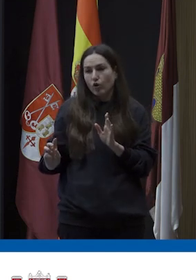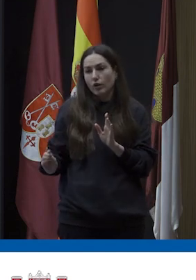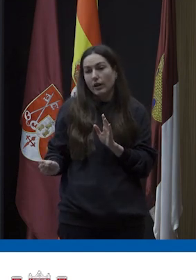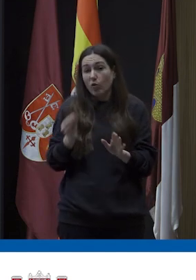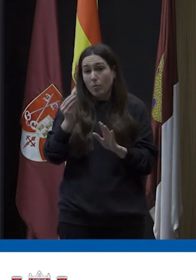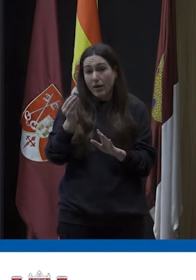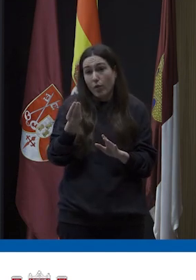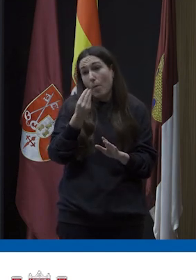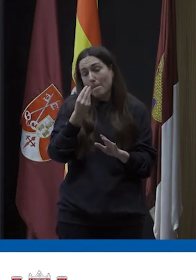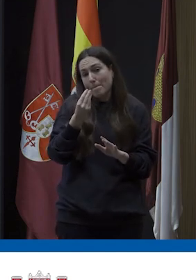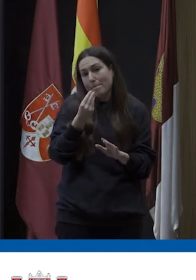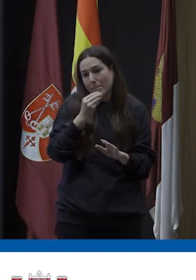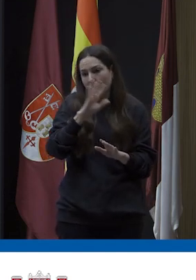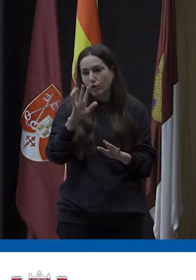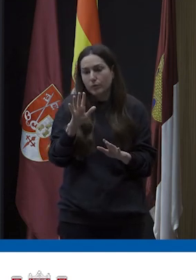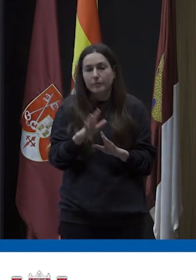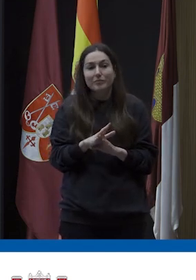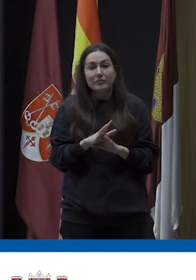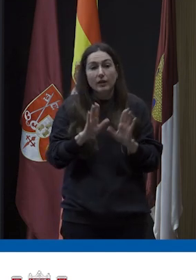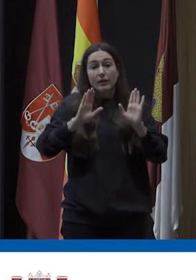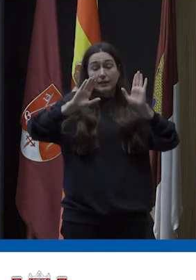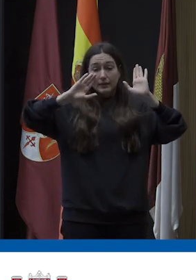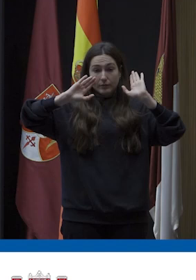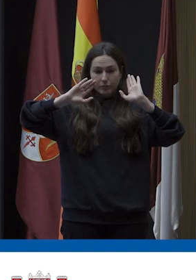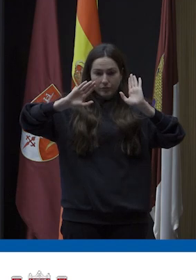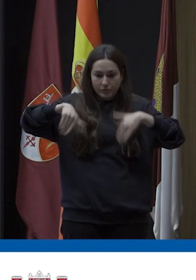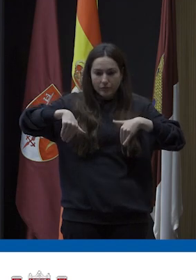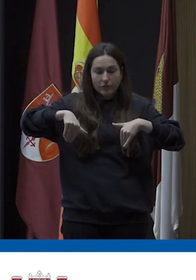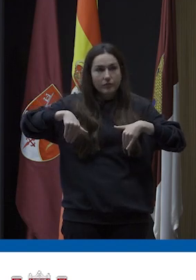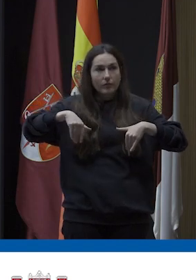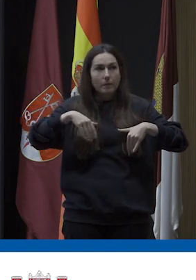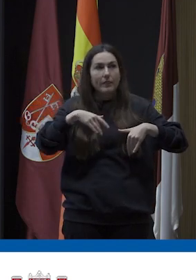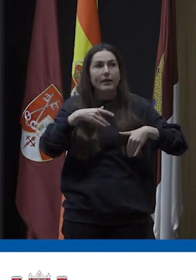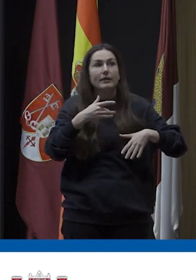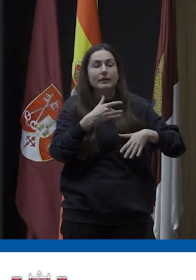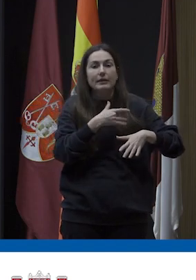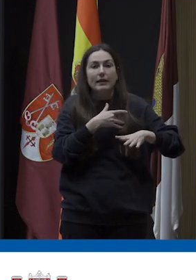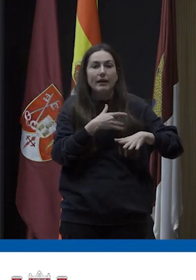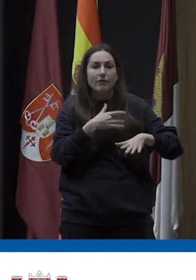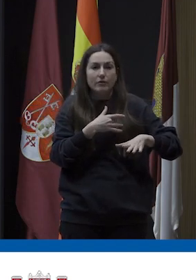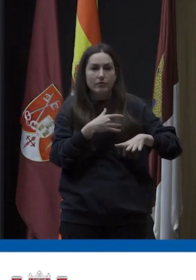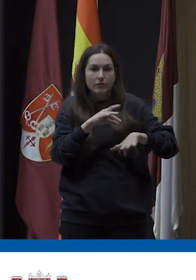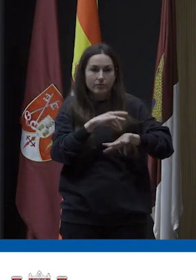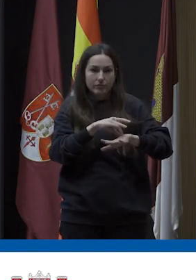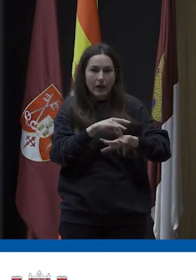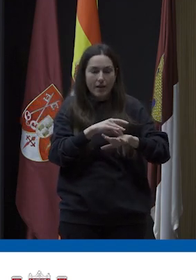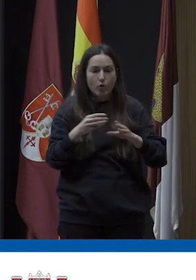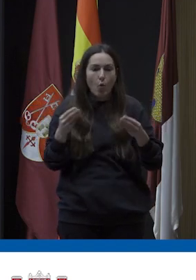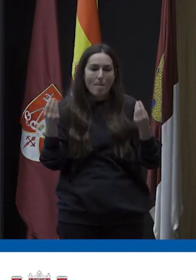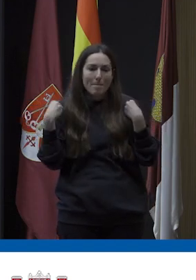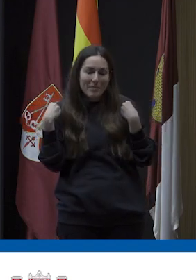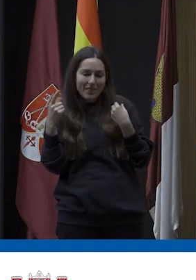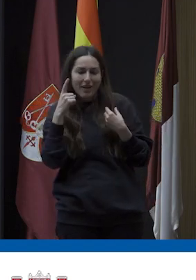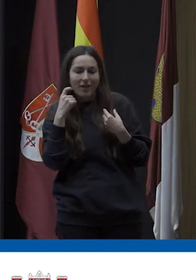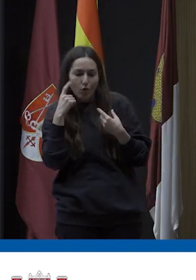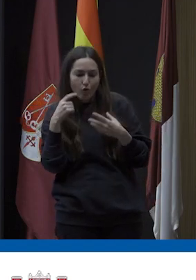Entonces, el síndrome de coronario agudo es una ocasión muy buena para cambiar estilos de vida, porque muchas veces pacientes que llegan con un estilo